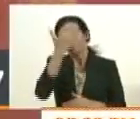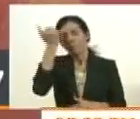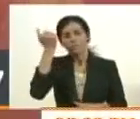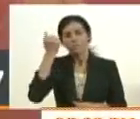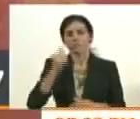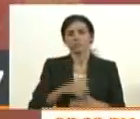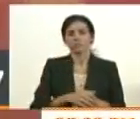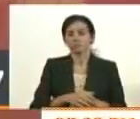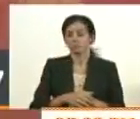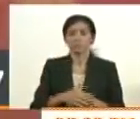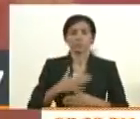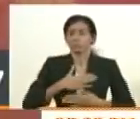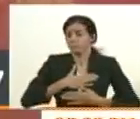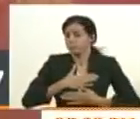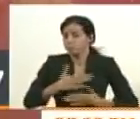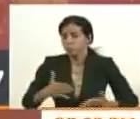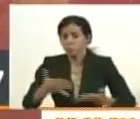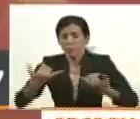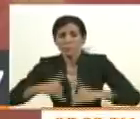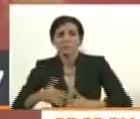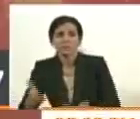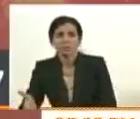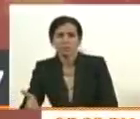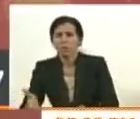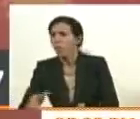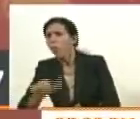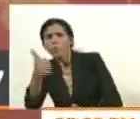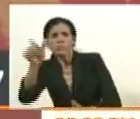para que vivan ellos, como para que alguien venga